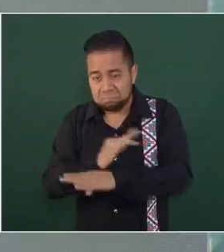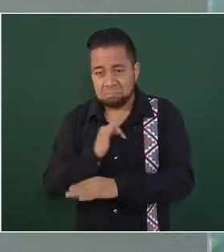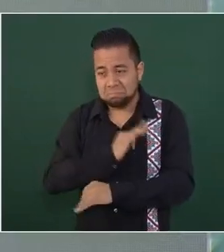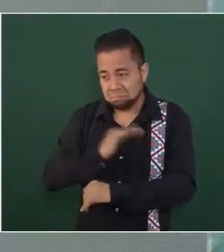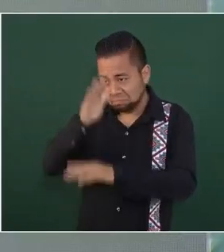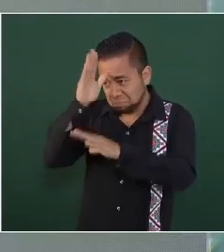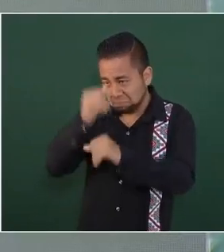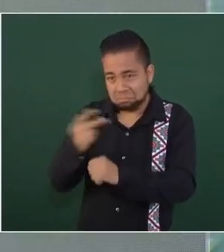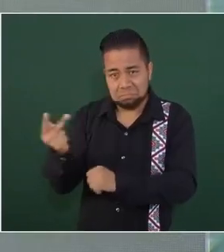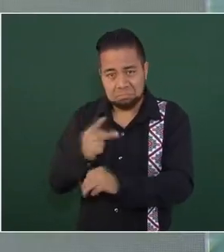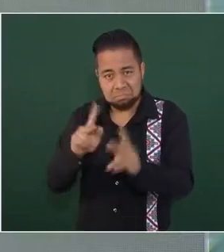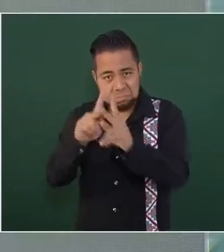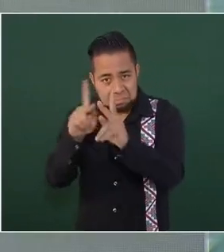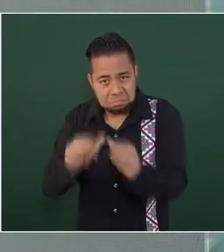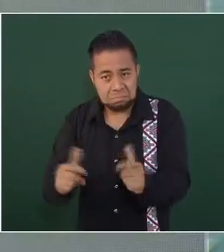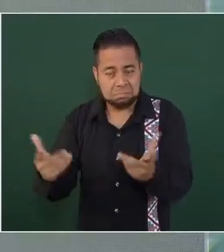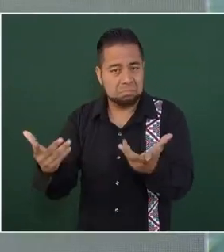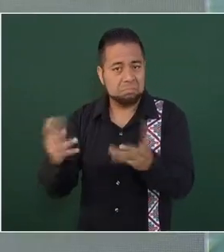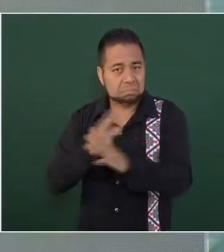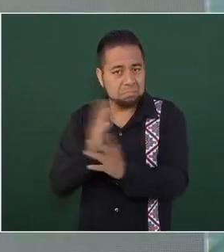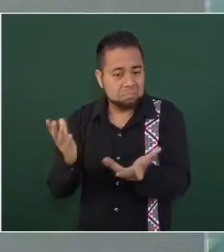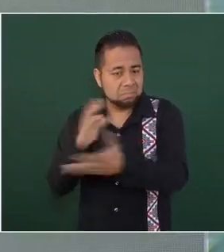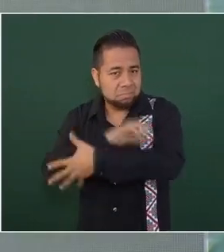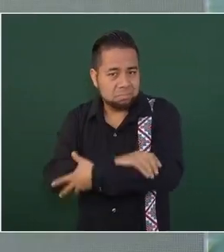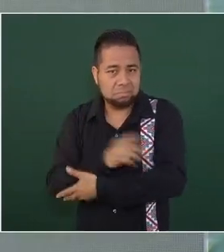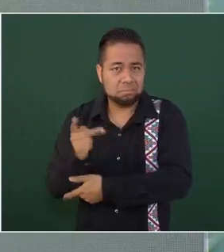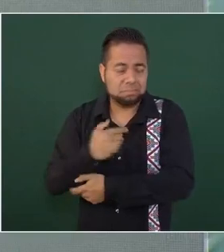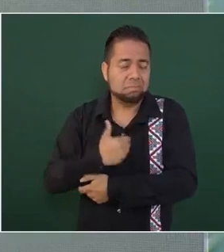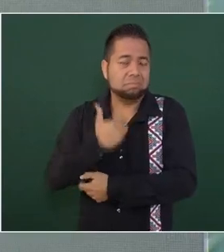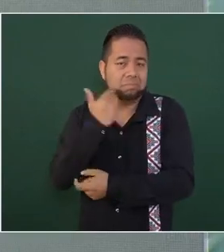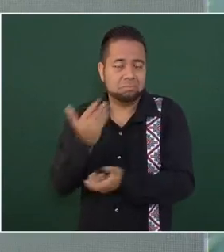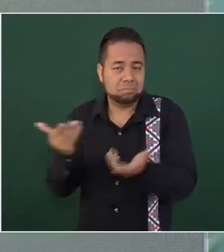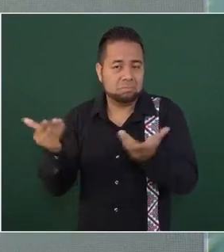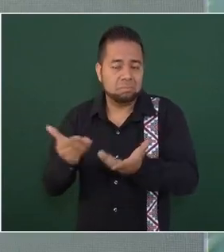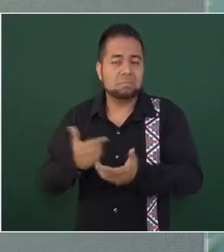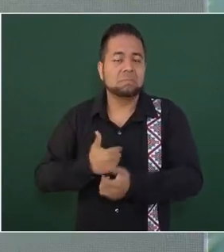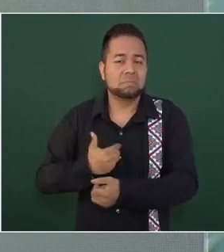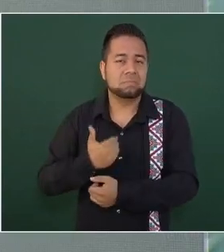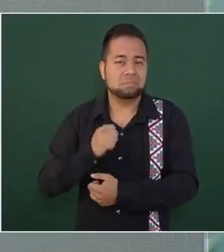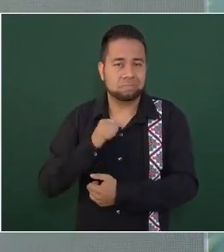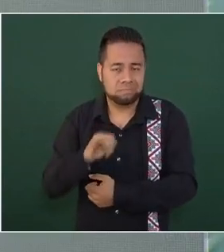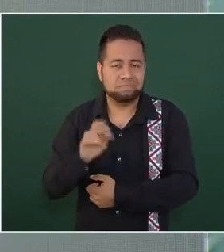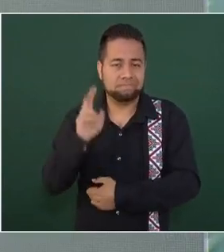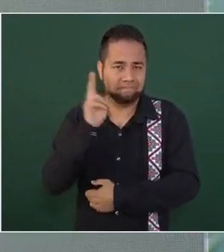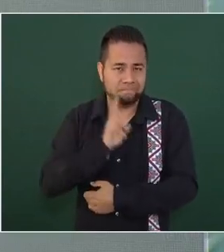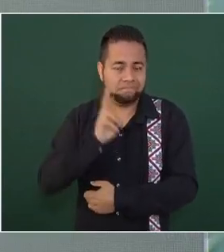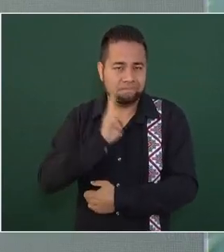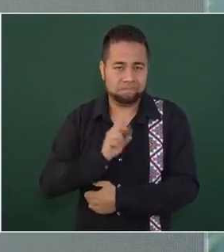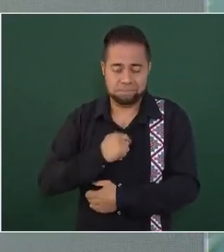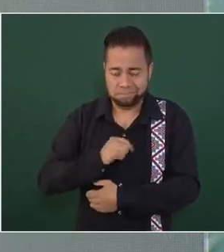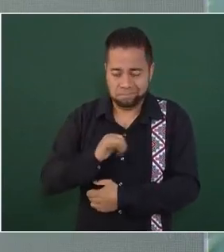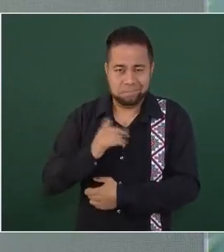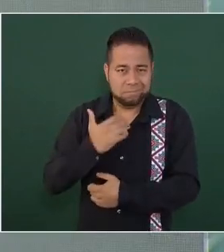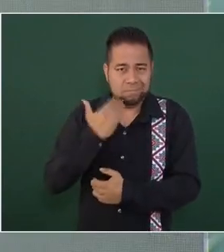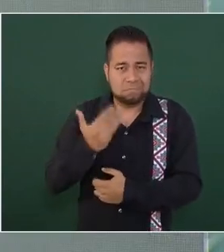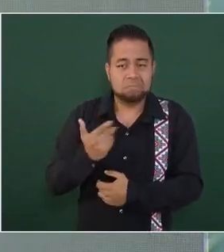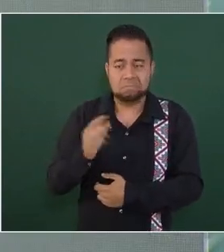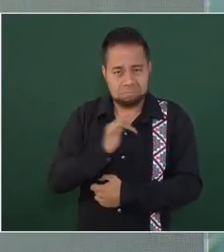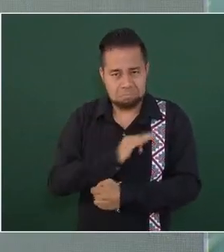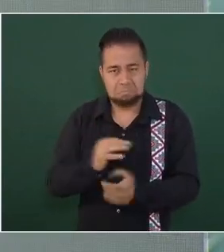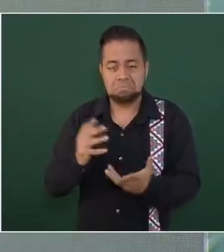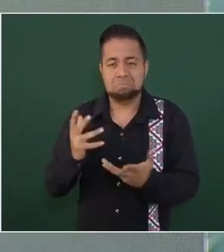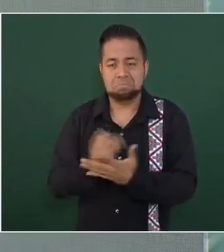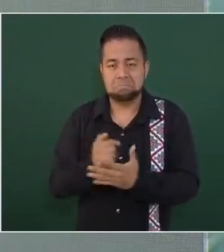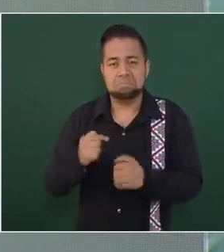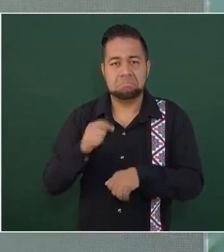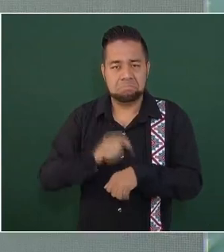acuerdo la pacificación podemos hacerlo podemos lograrlo en el